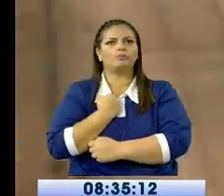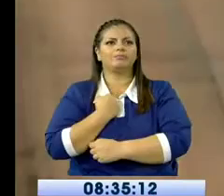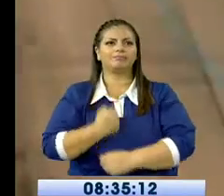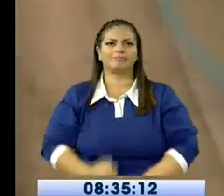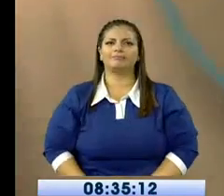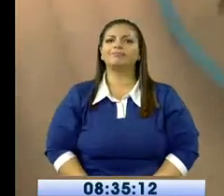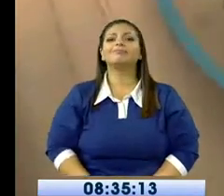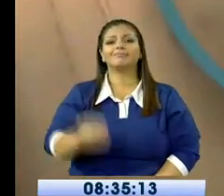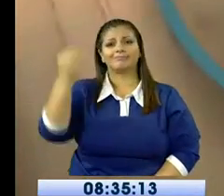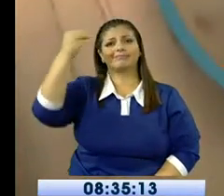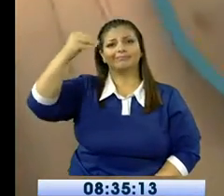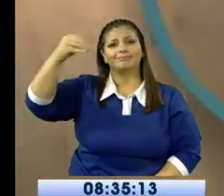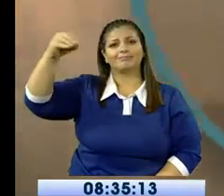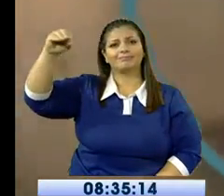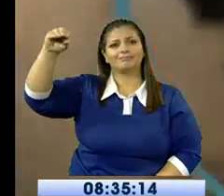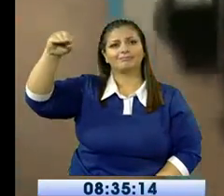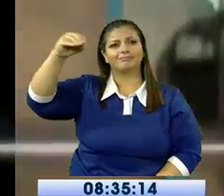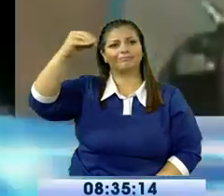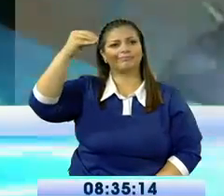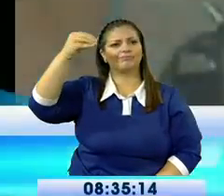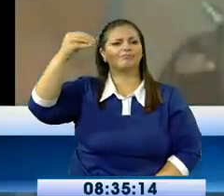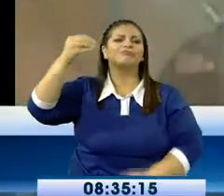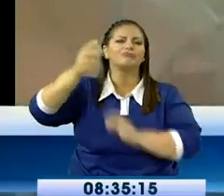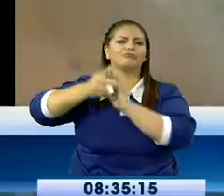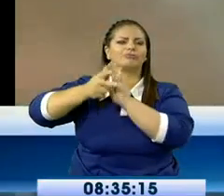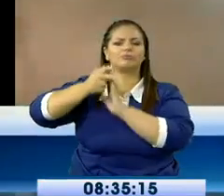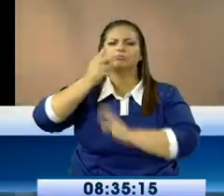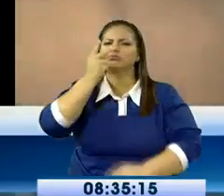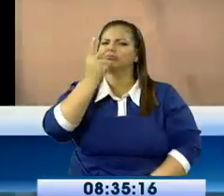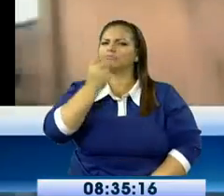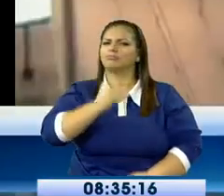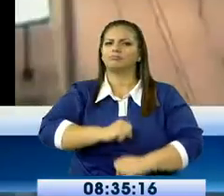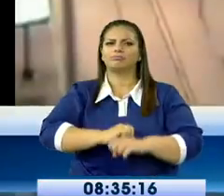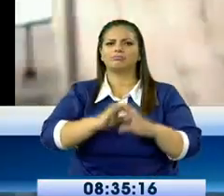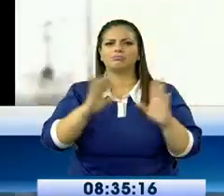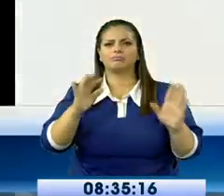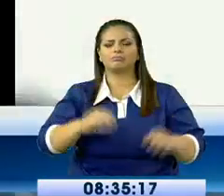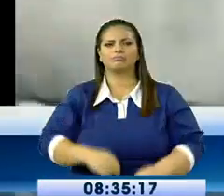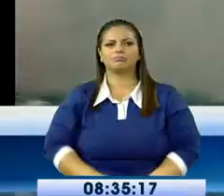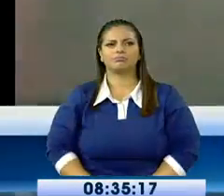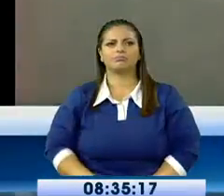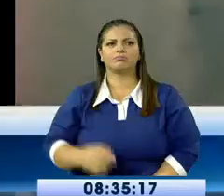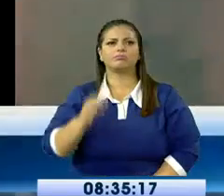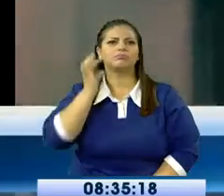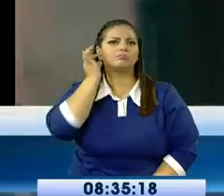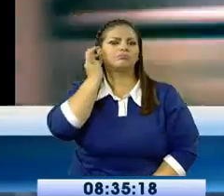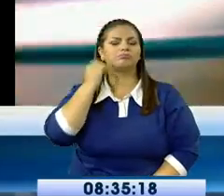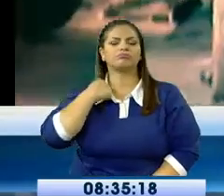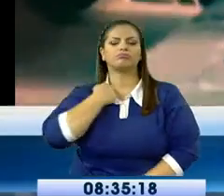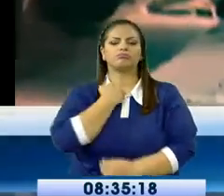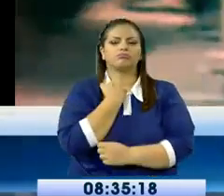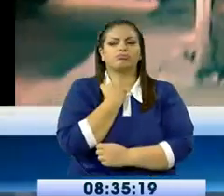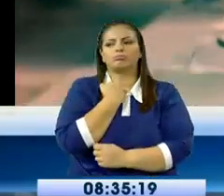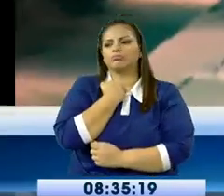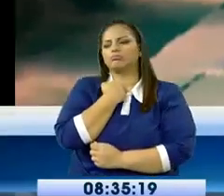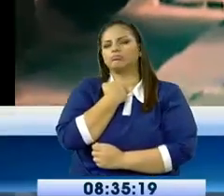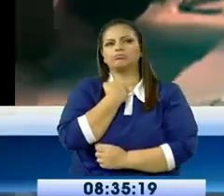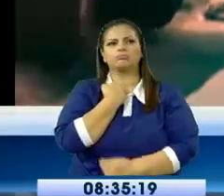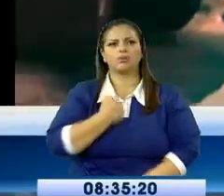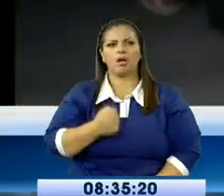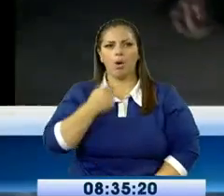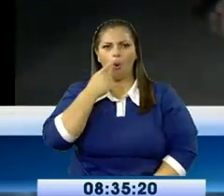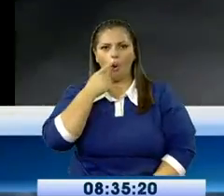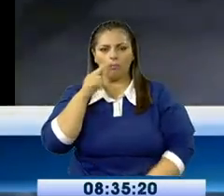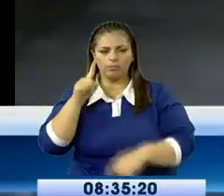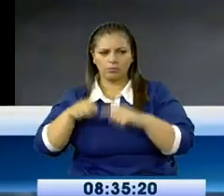de las cámaras de la Corporación para la Seguridad Ciudadana de Guayaquil, los carteristas pululan en el centro. Quizás por